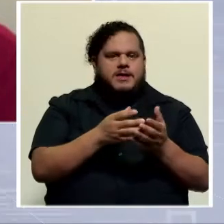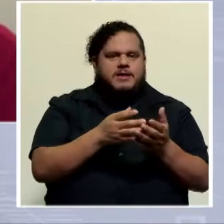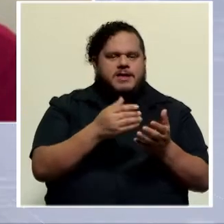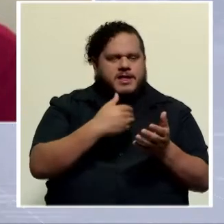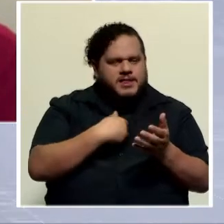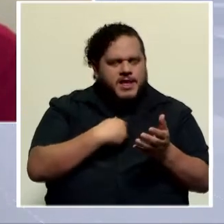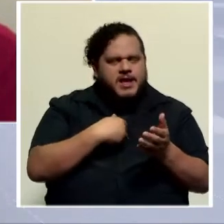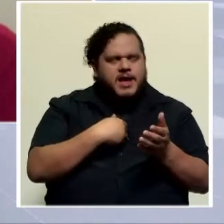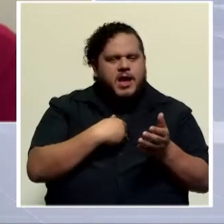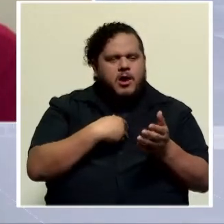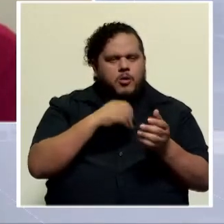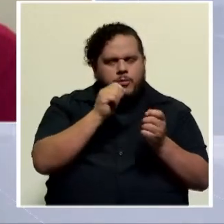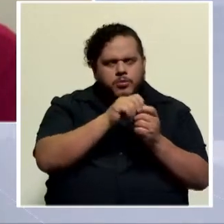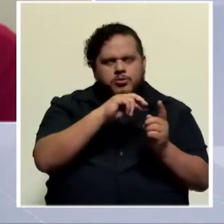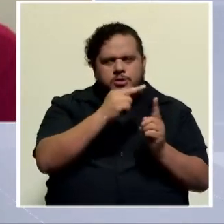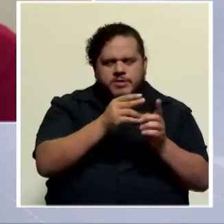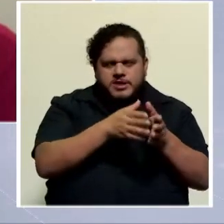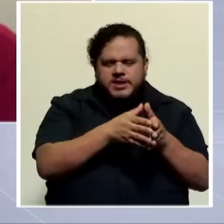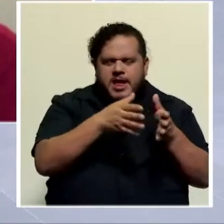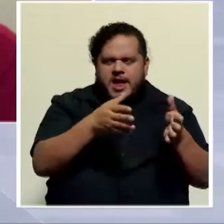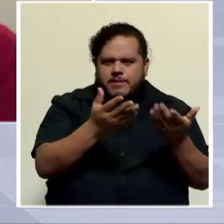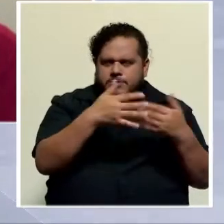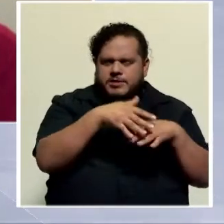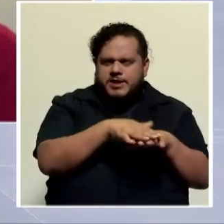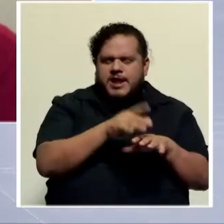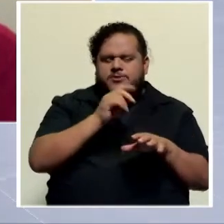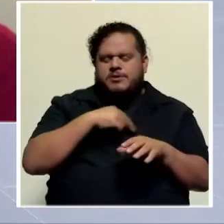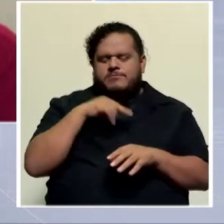ser importante de observar.